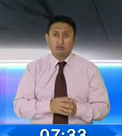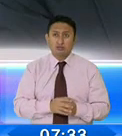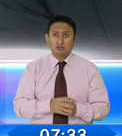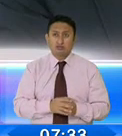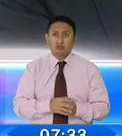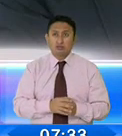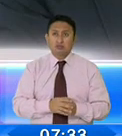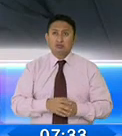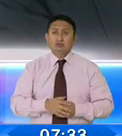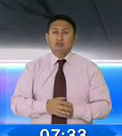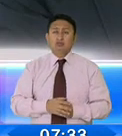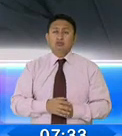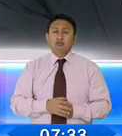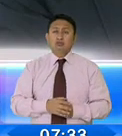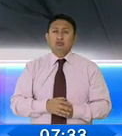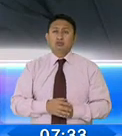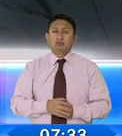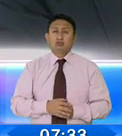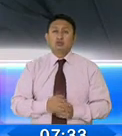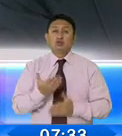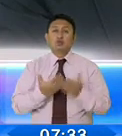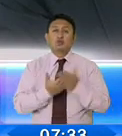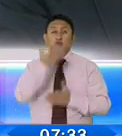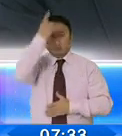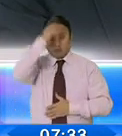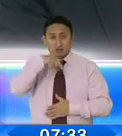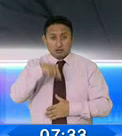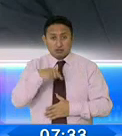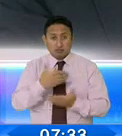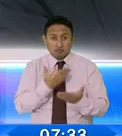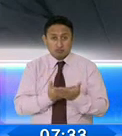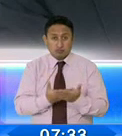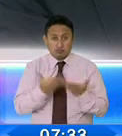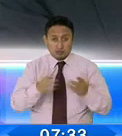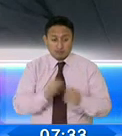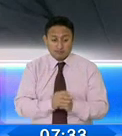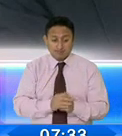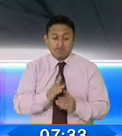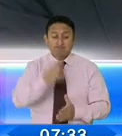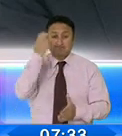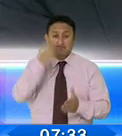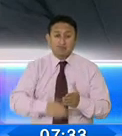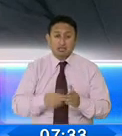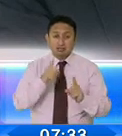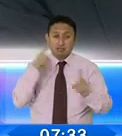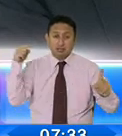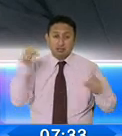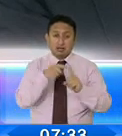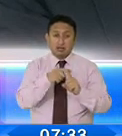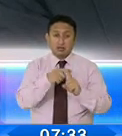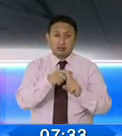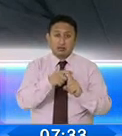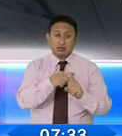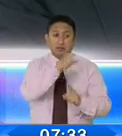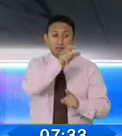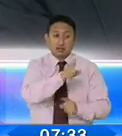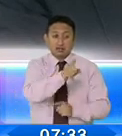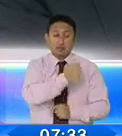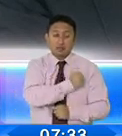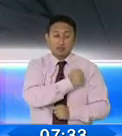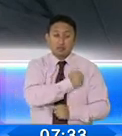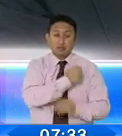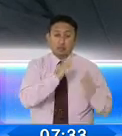esta implementación de esta resolución para sancionar directamente a los dueños de los